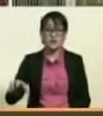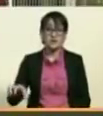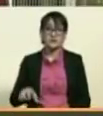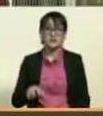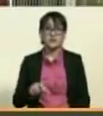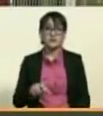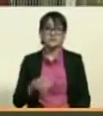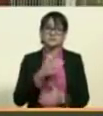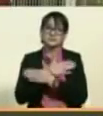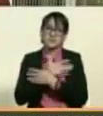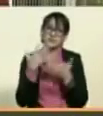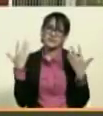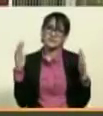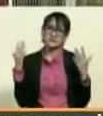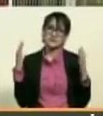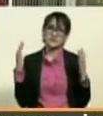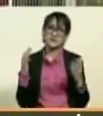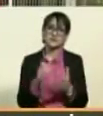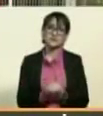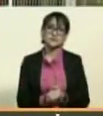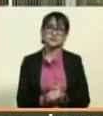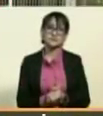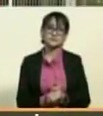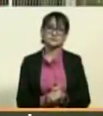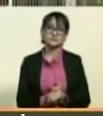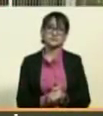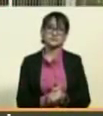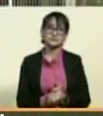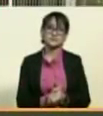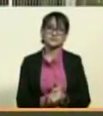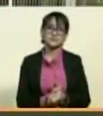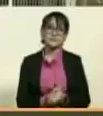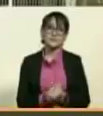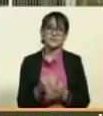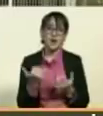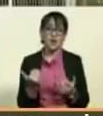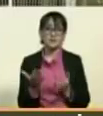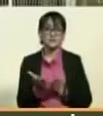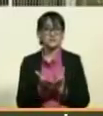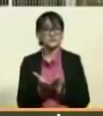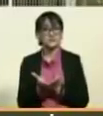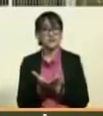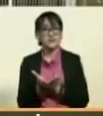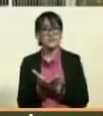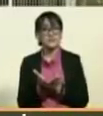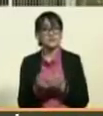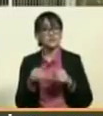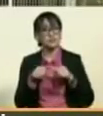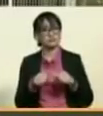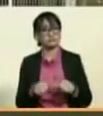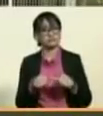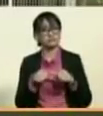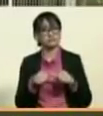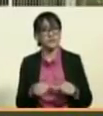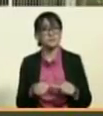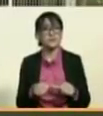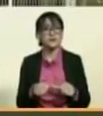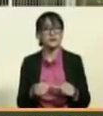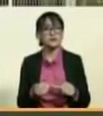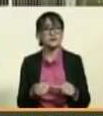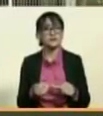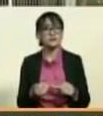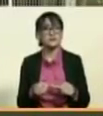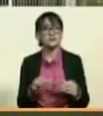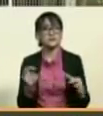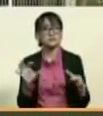La felicito. Van a tener servicio permanente para la